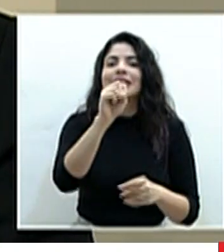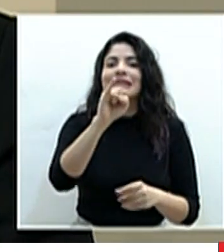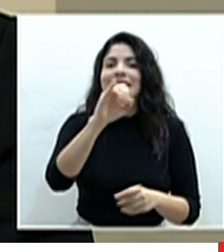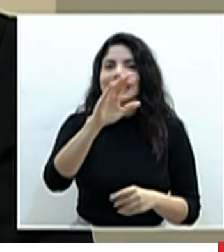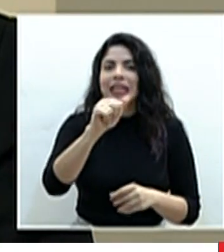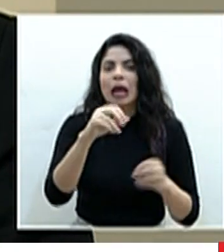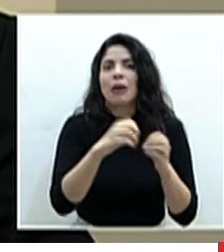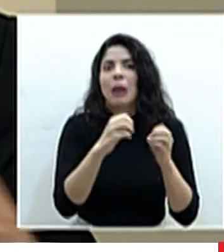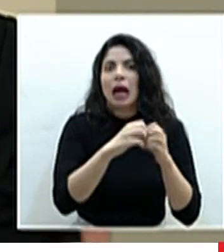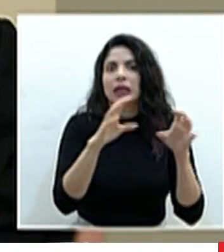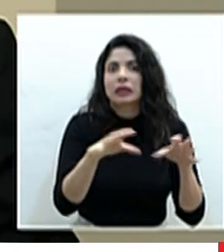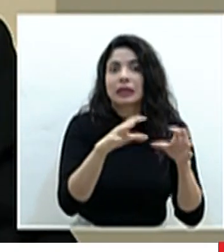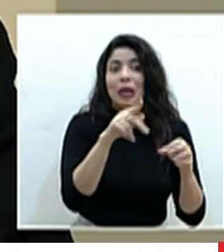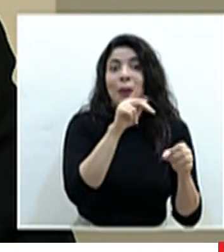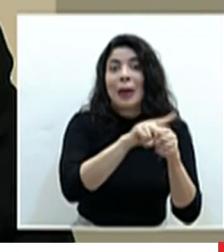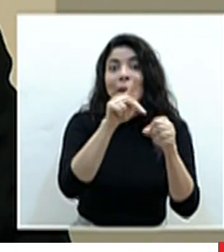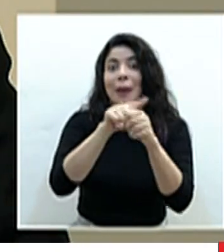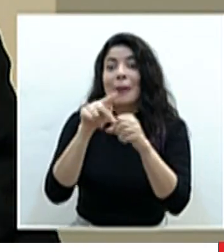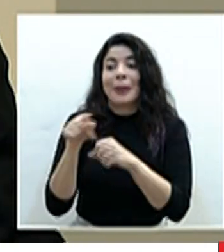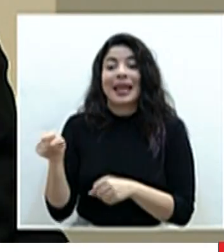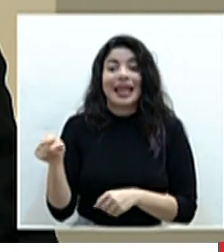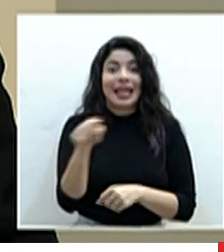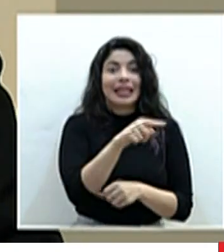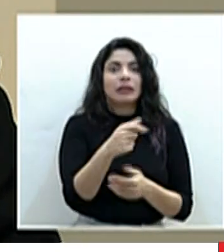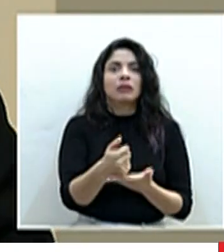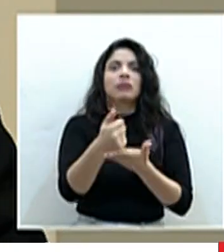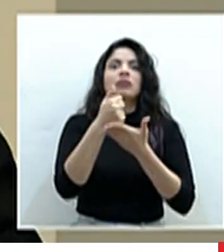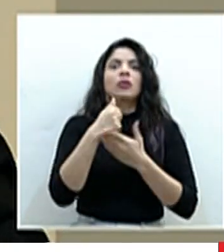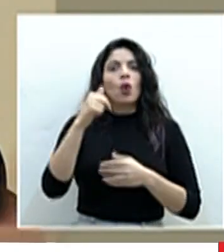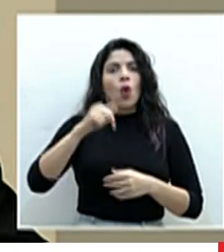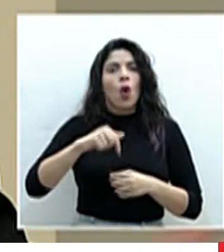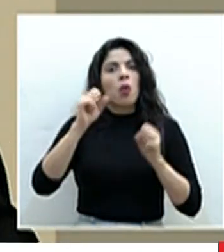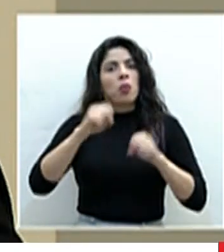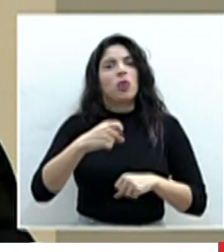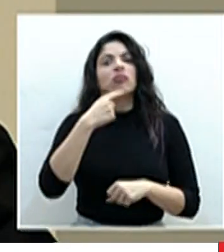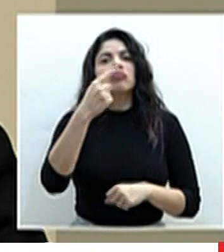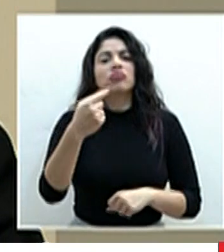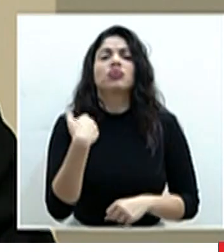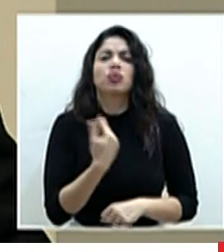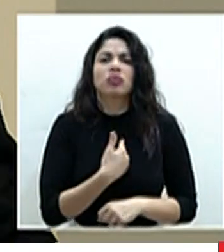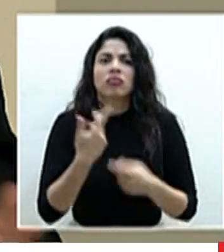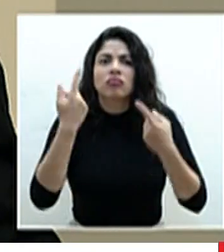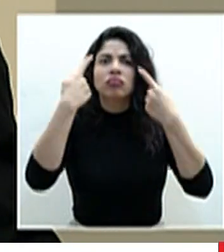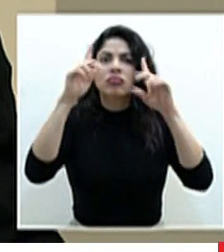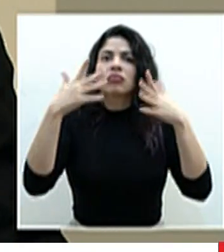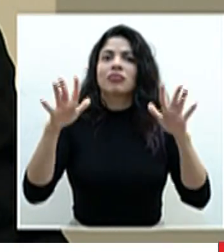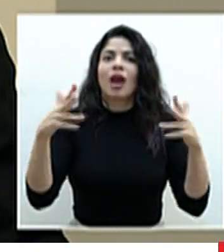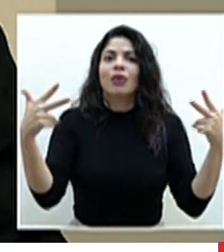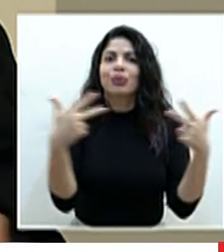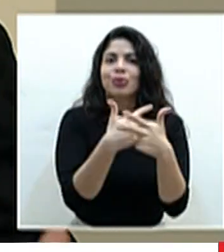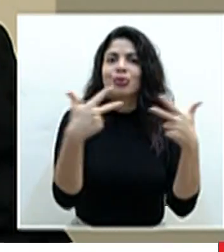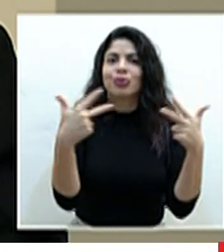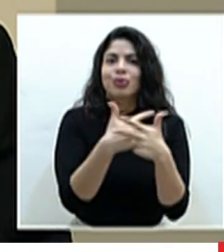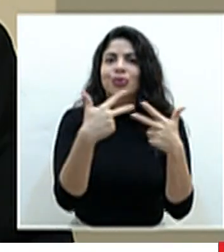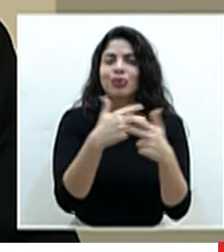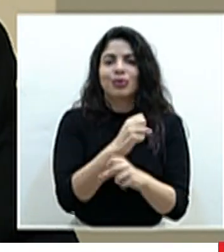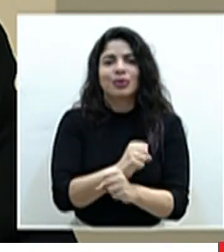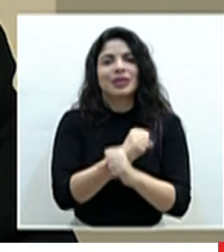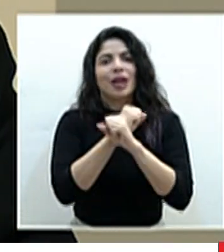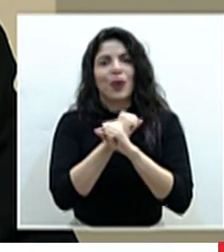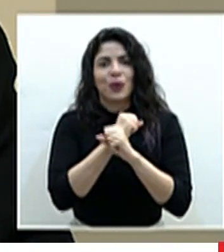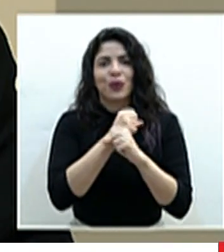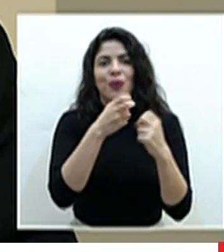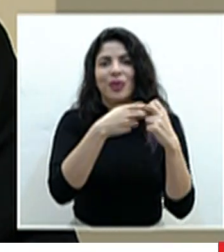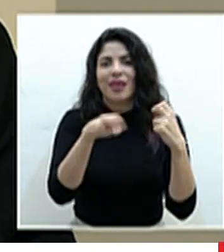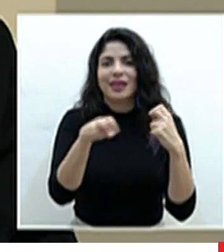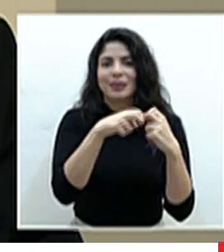Esas participaciones son las que hoy nos permiten decir que tenemos un tránsito seguro en materia de